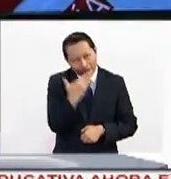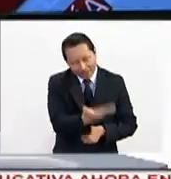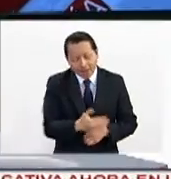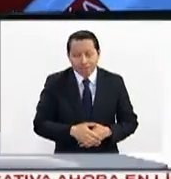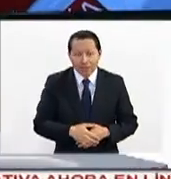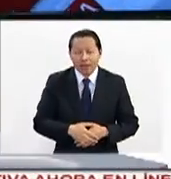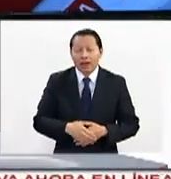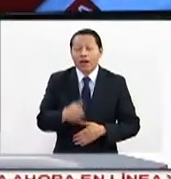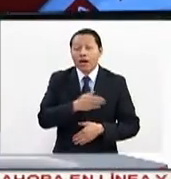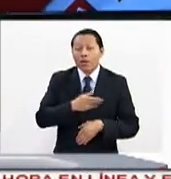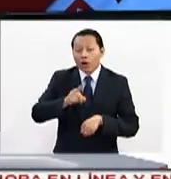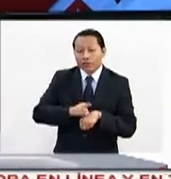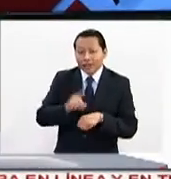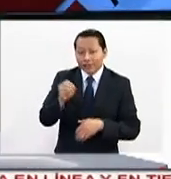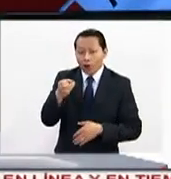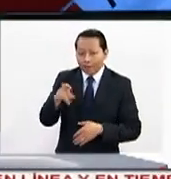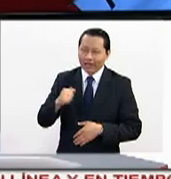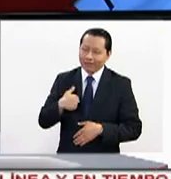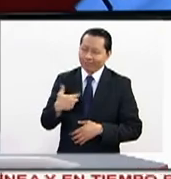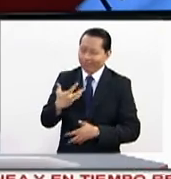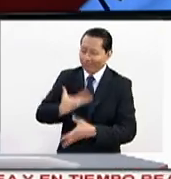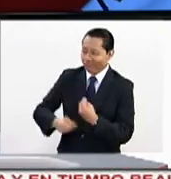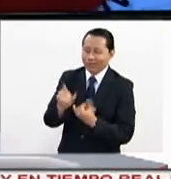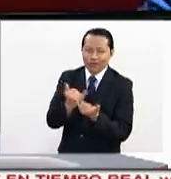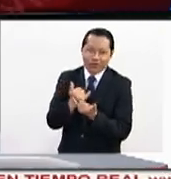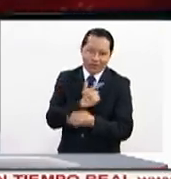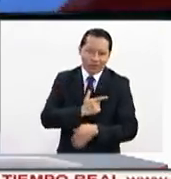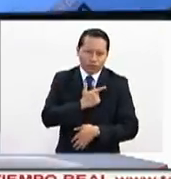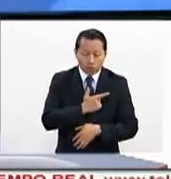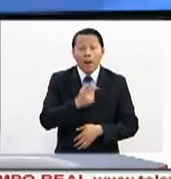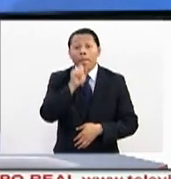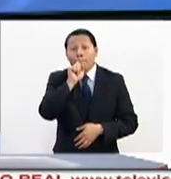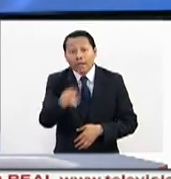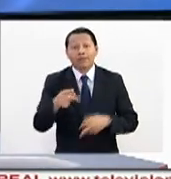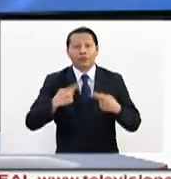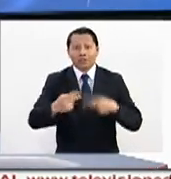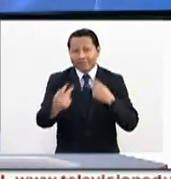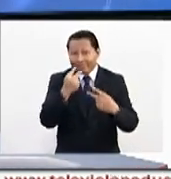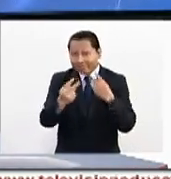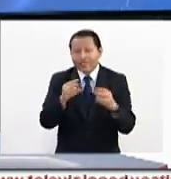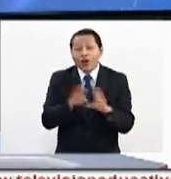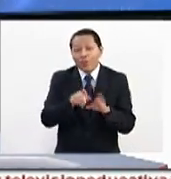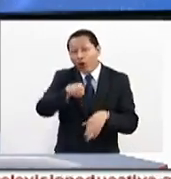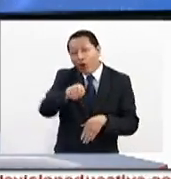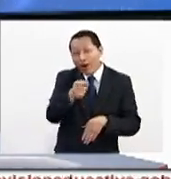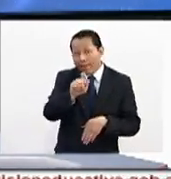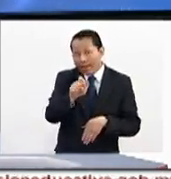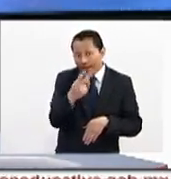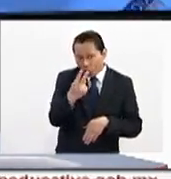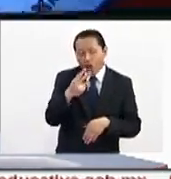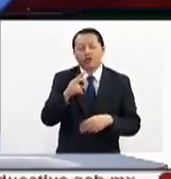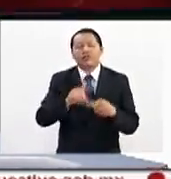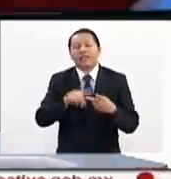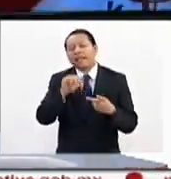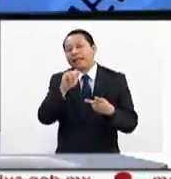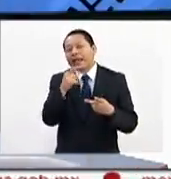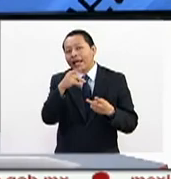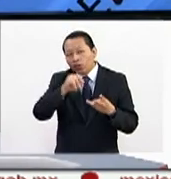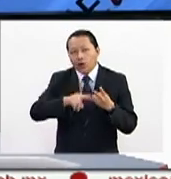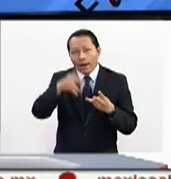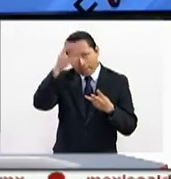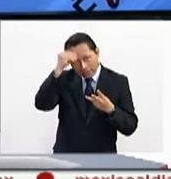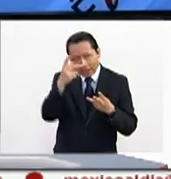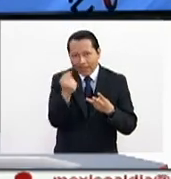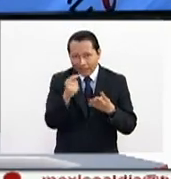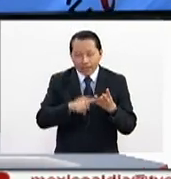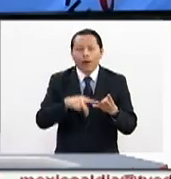días, Omar, el placer es todo mío, sobre todo de saludar a todos quienes nos sintonizan a través de la señal del canal 22 de Ingenio, de Aprende TV, de Una Voz con